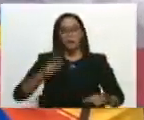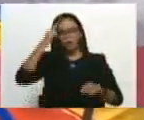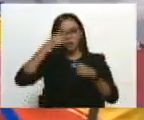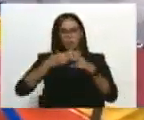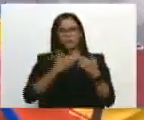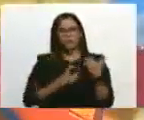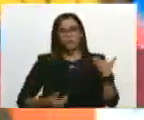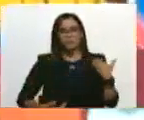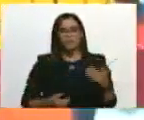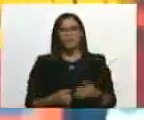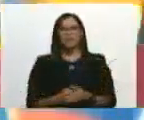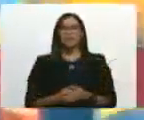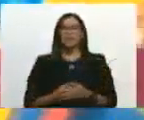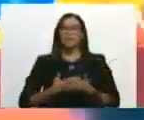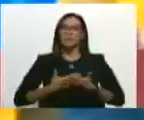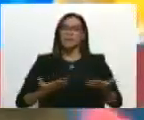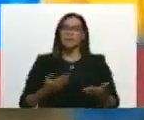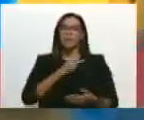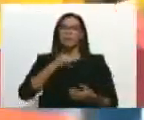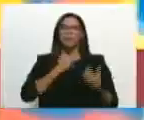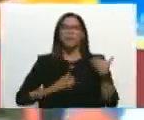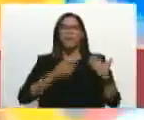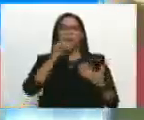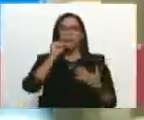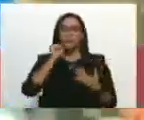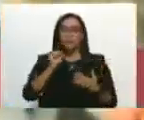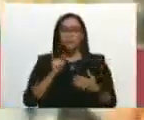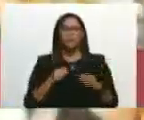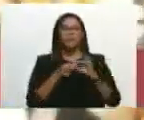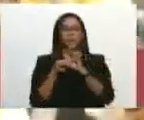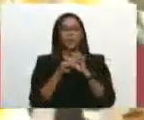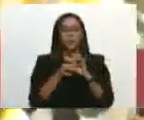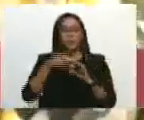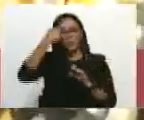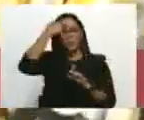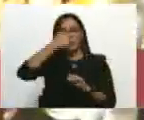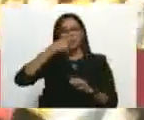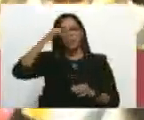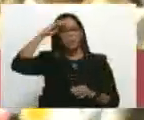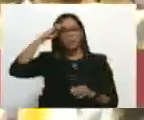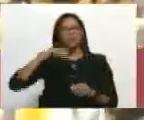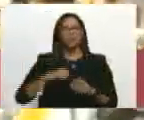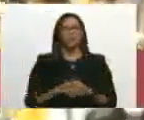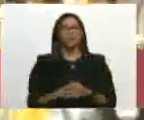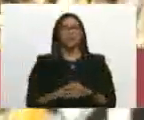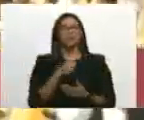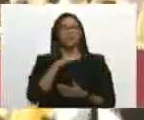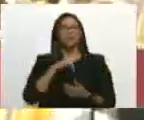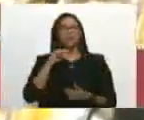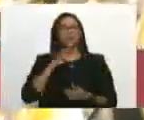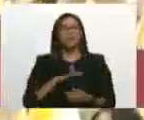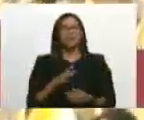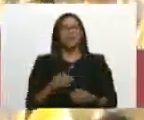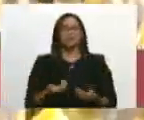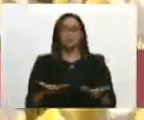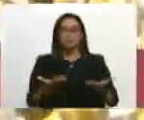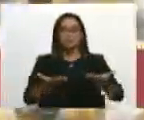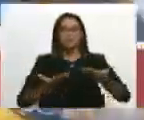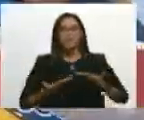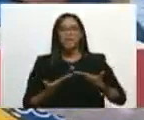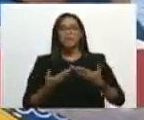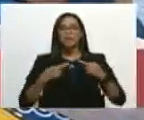Presidencial, expresado por nuestro presidente Nicolás Maduro, en unión cívico-militar. Nosotros estamos siendo beneficiados con